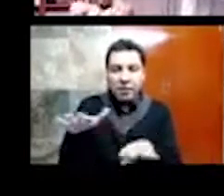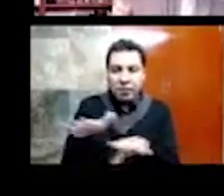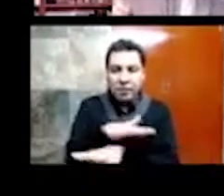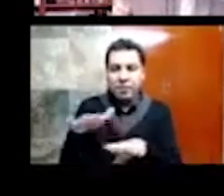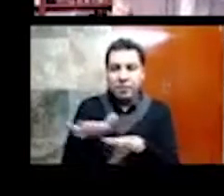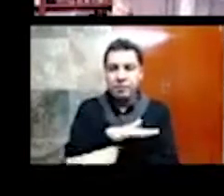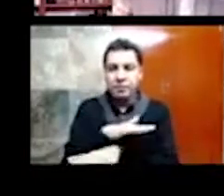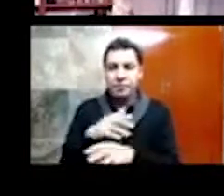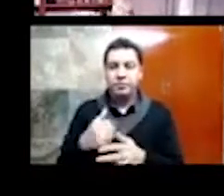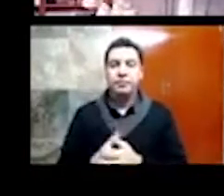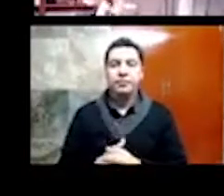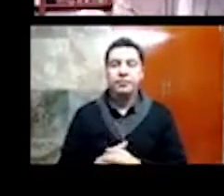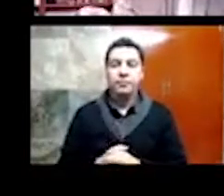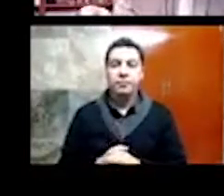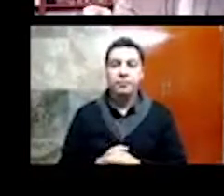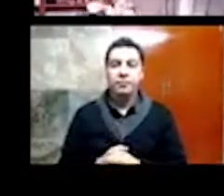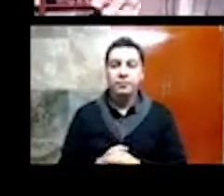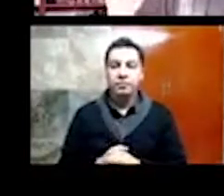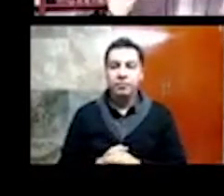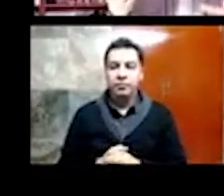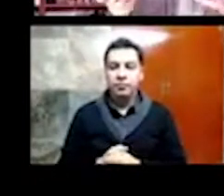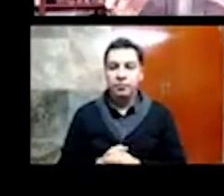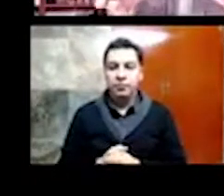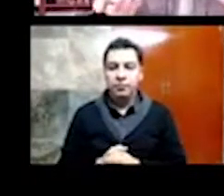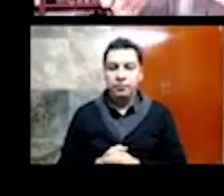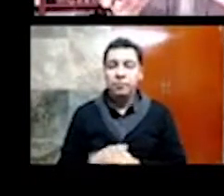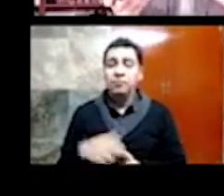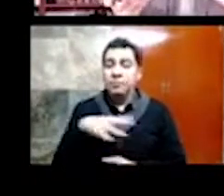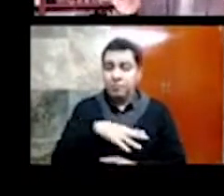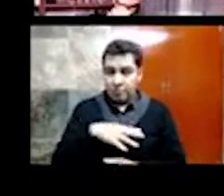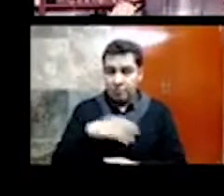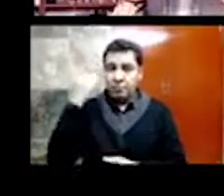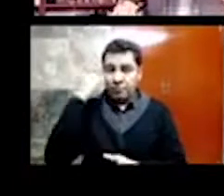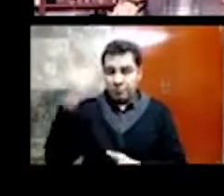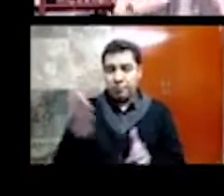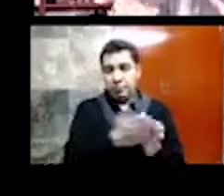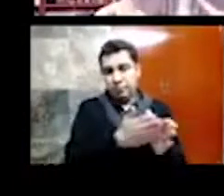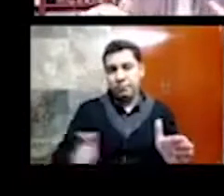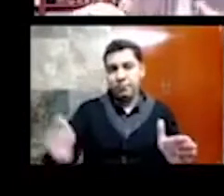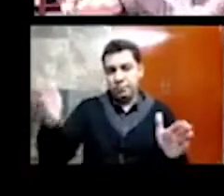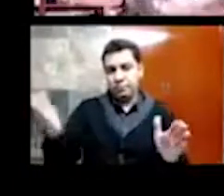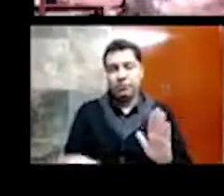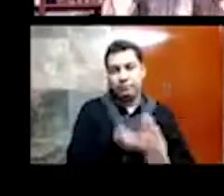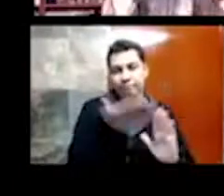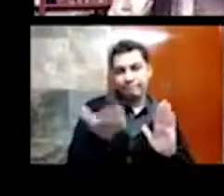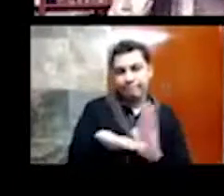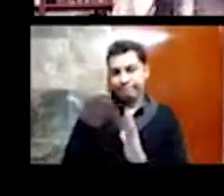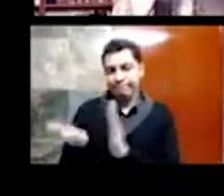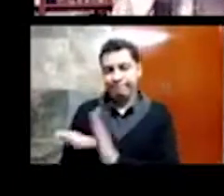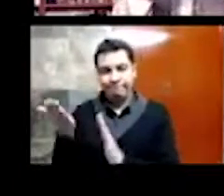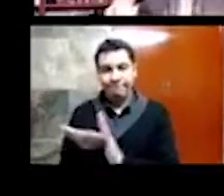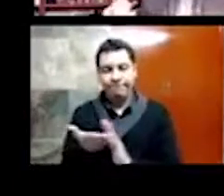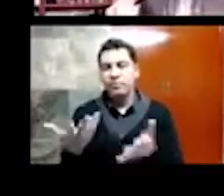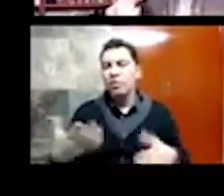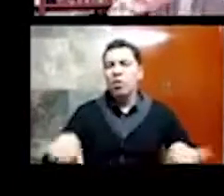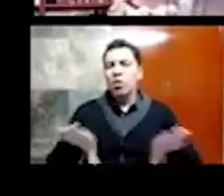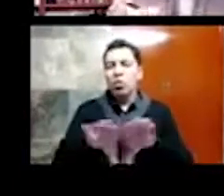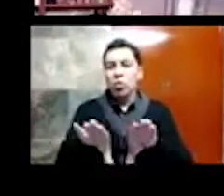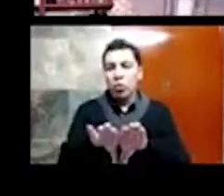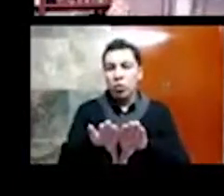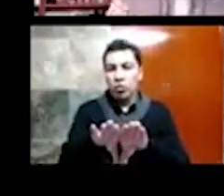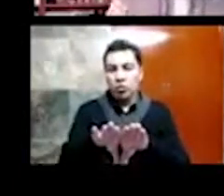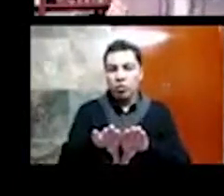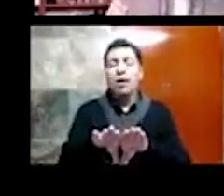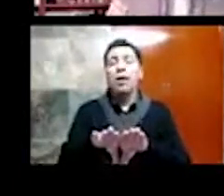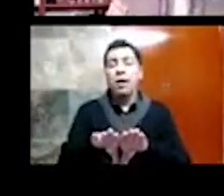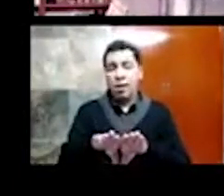de arqueología urbana tienen, hay fases constructivas que fueron reiteradas por momentos del